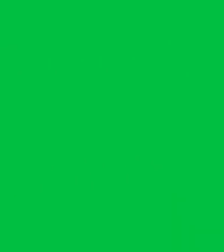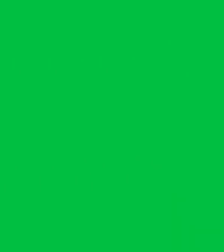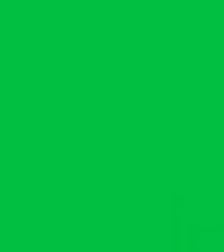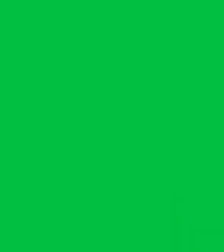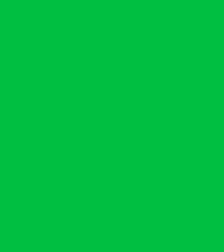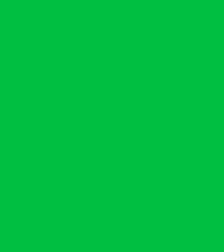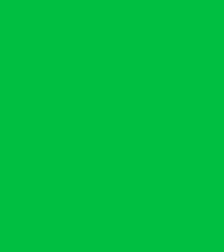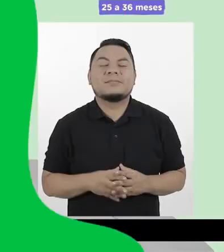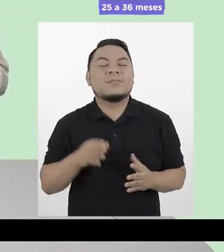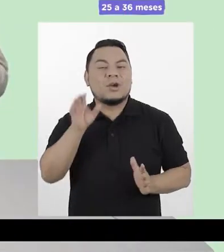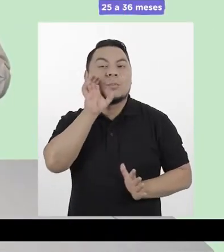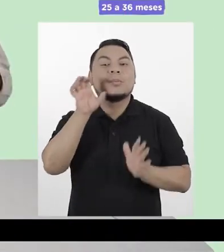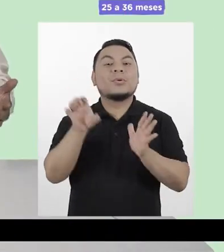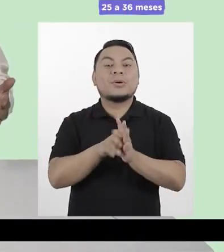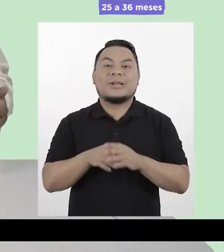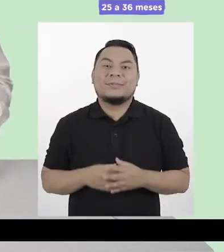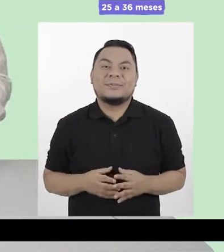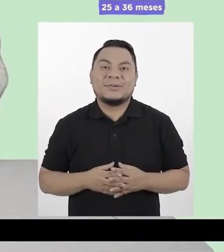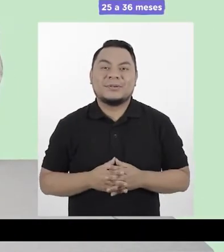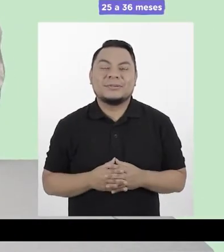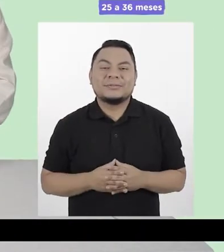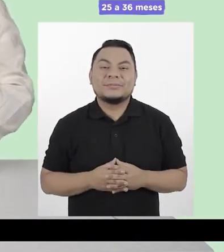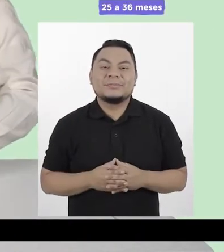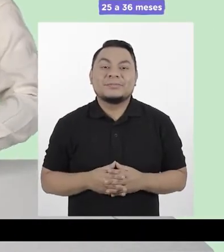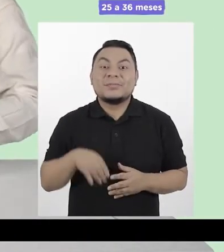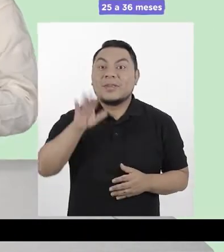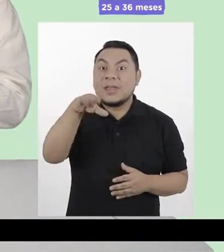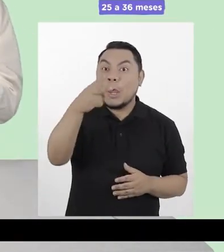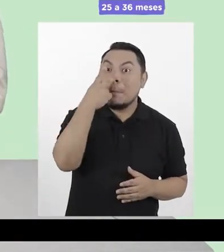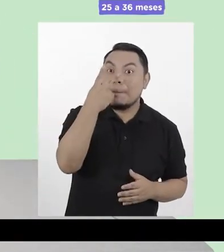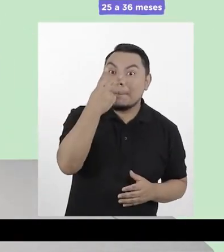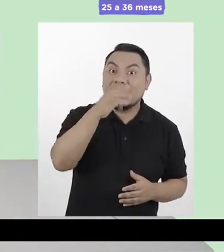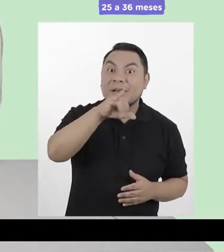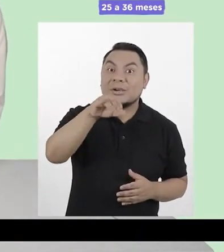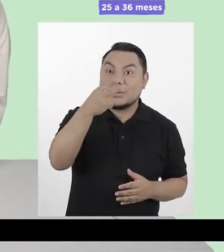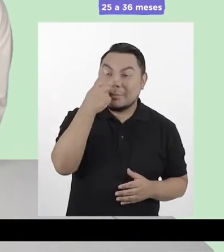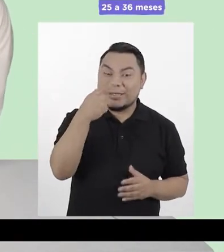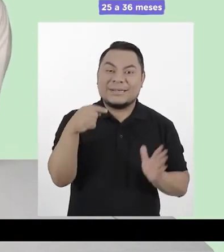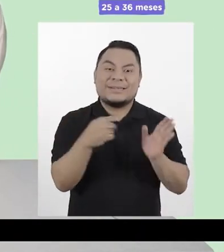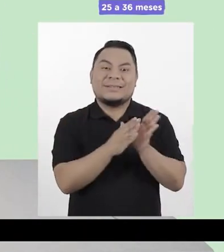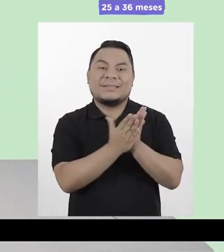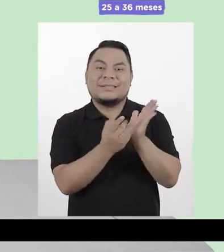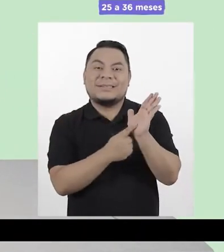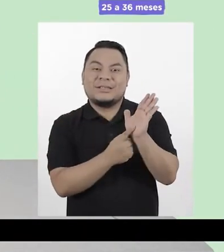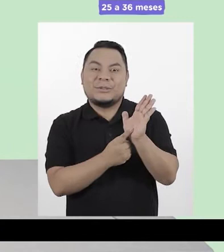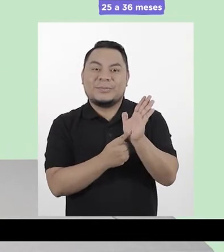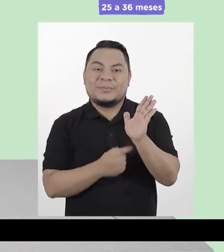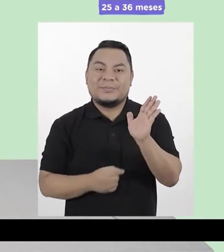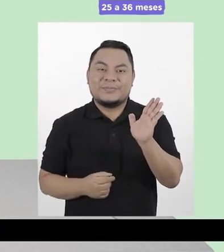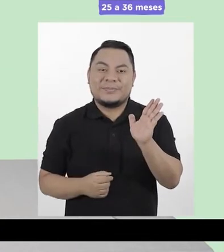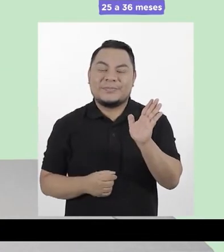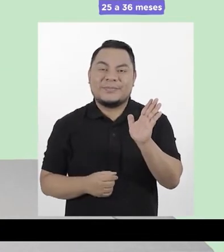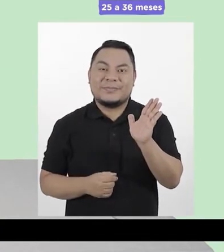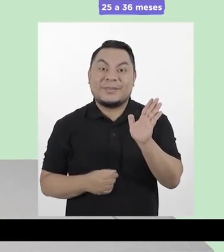visual. Por ejemplo, mira, Jorge.